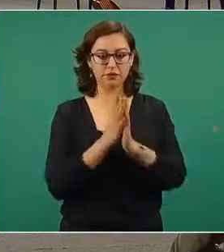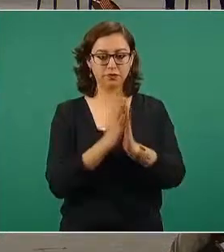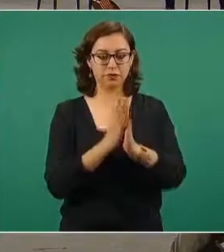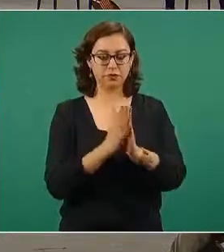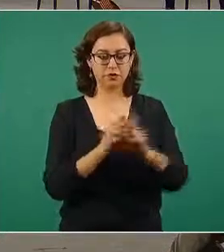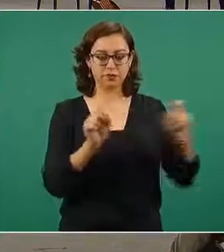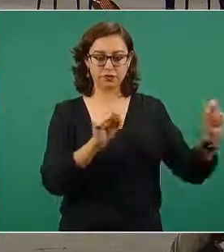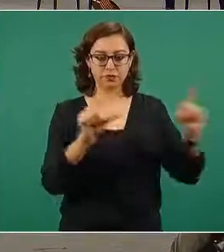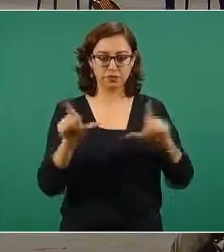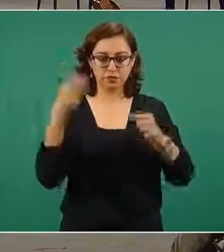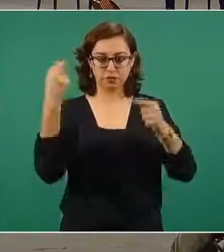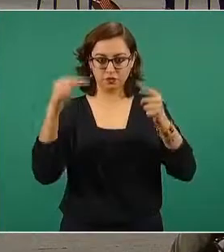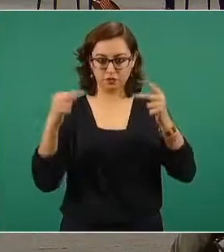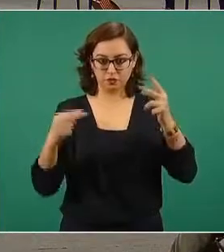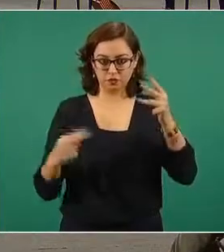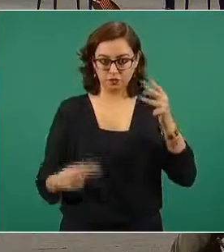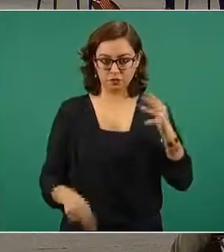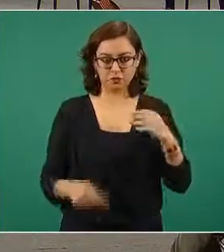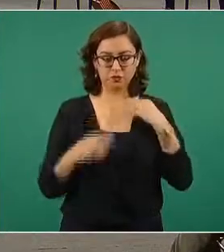lámina.